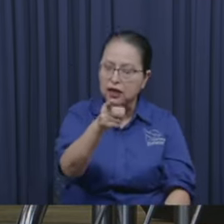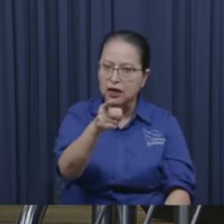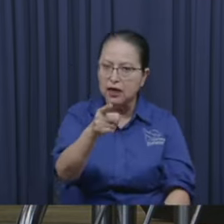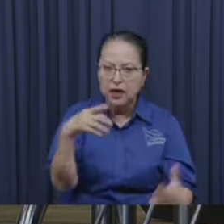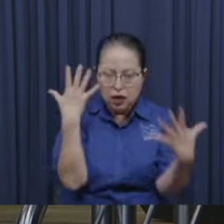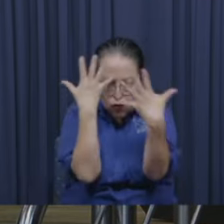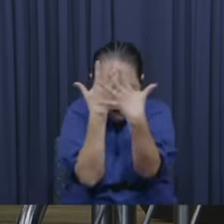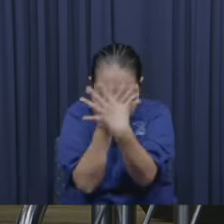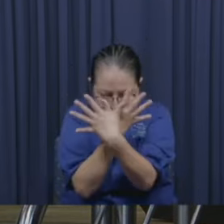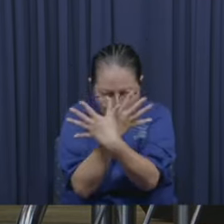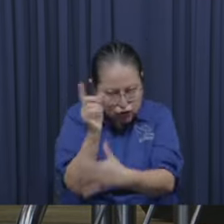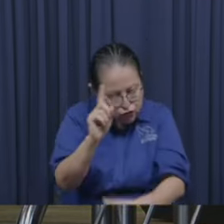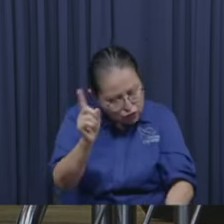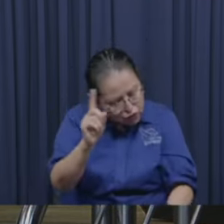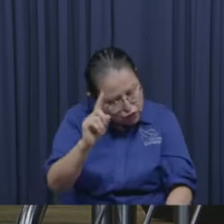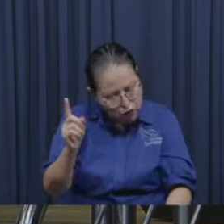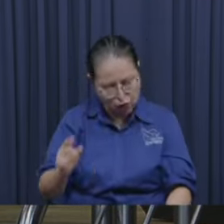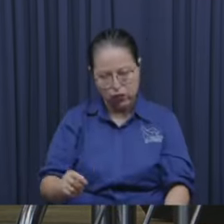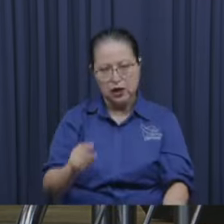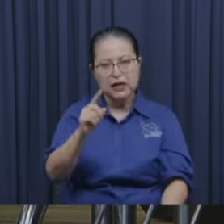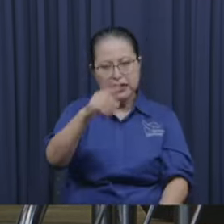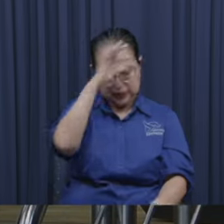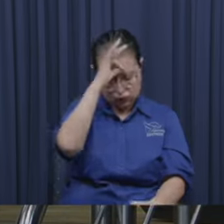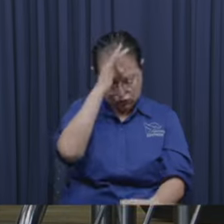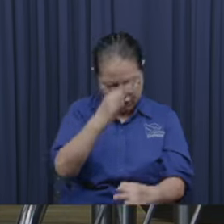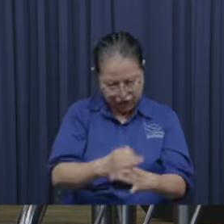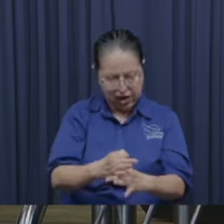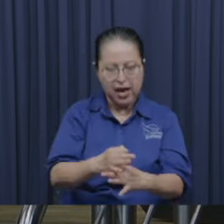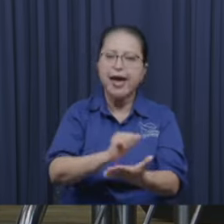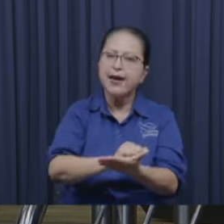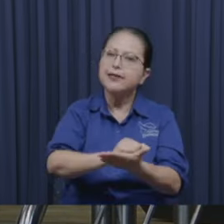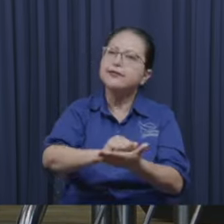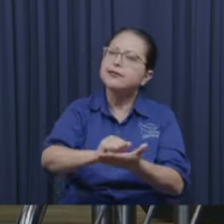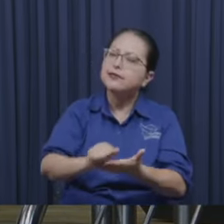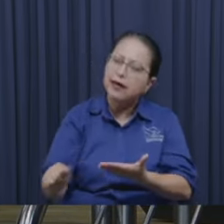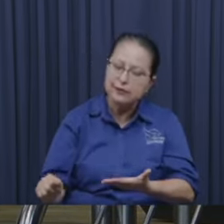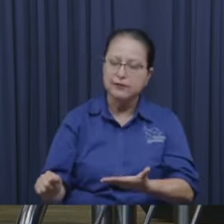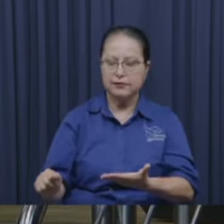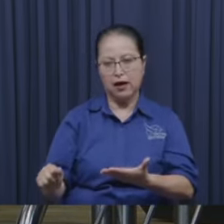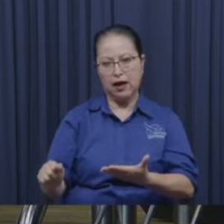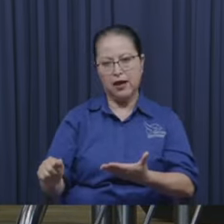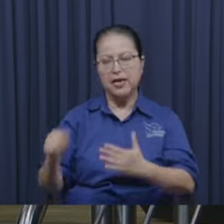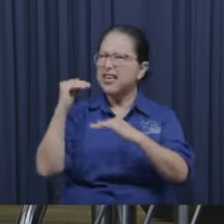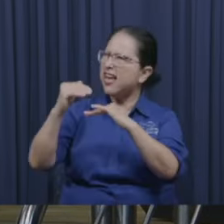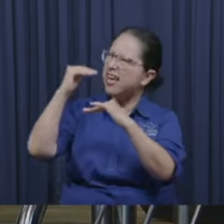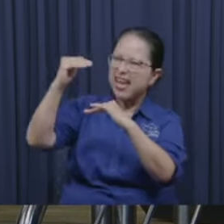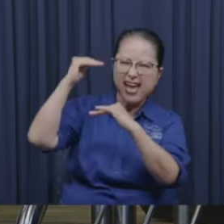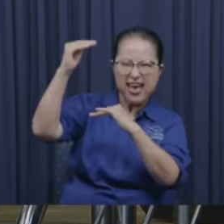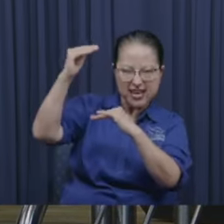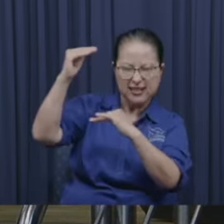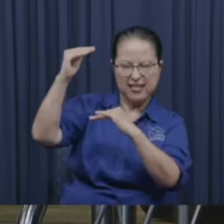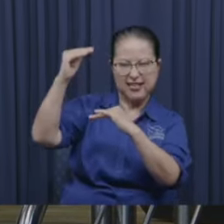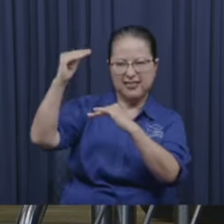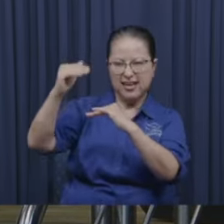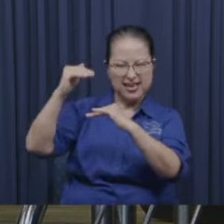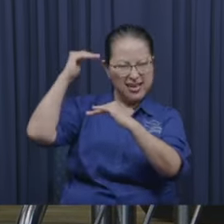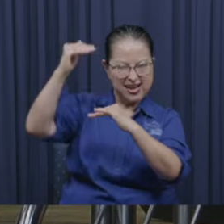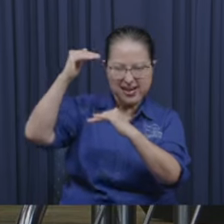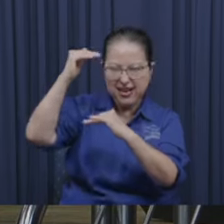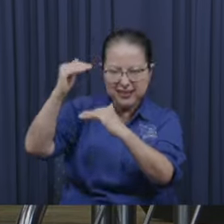iamente su fe que es Santa dice la Biblia en el libro de juos edificando sobre vuestra santísima